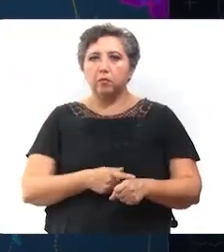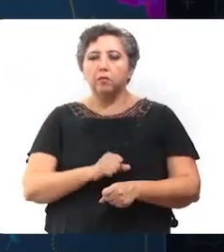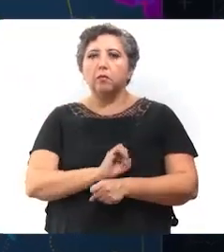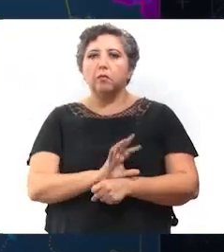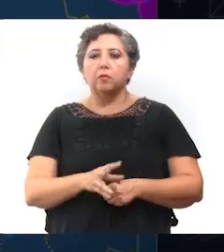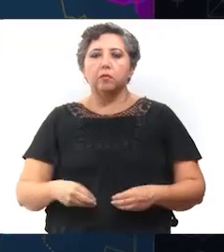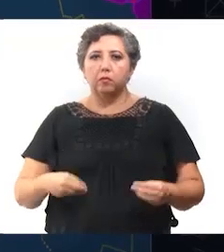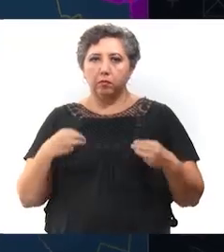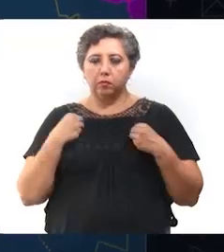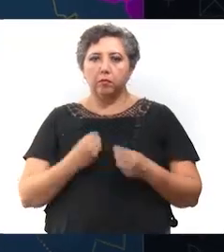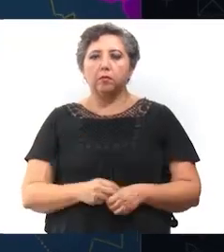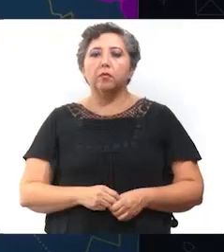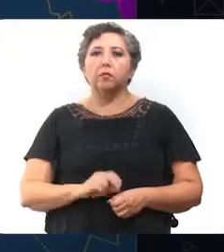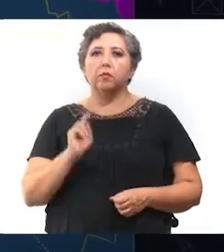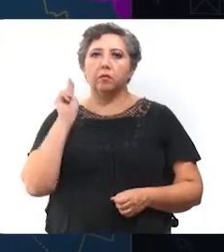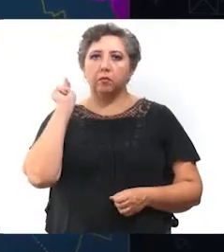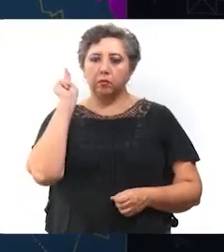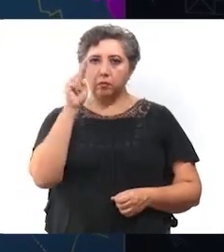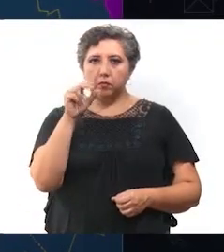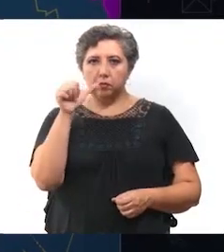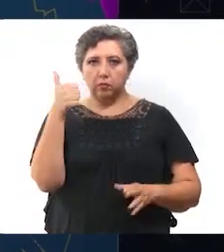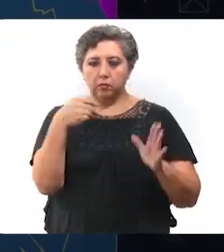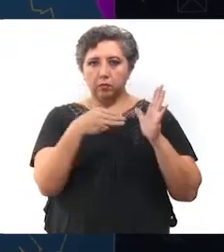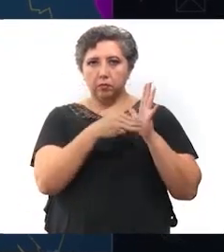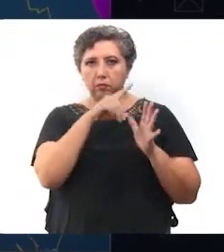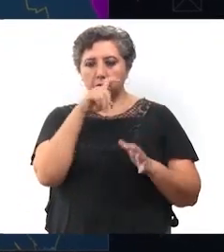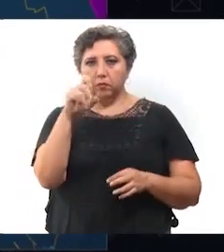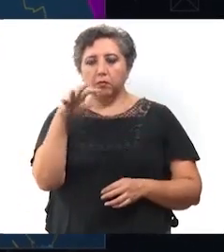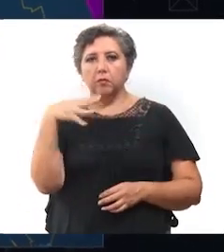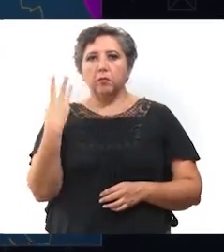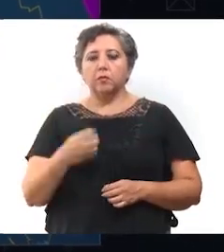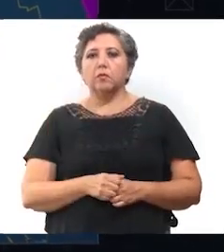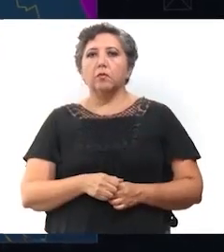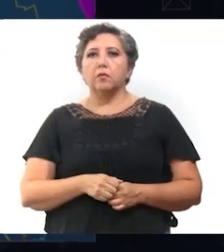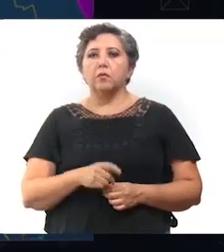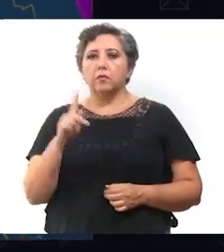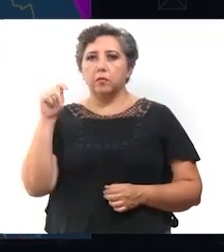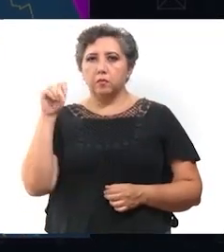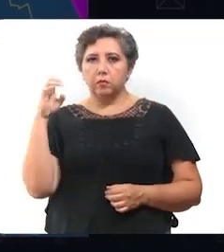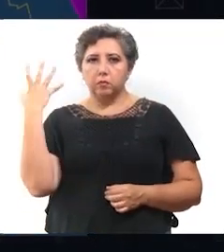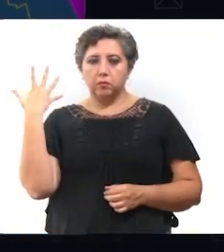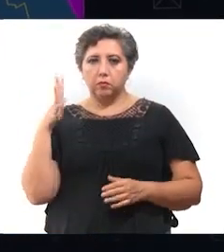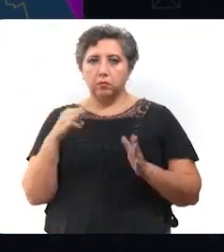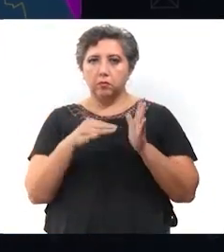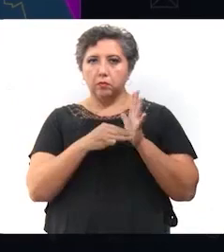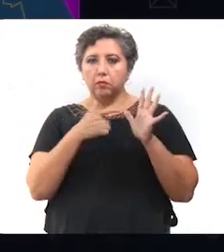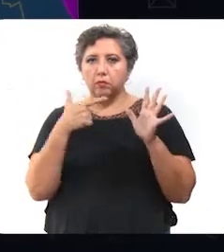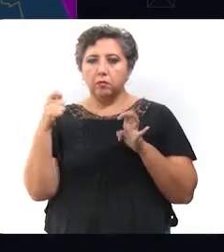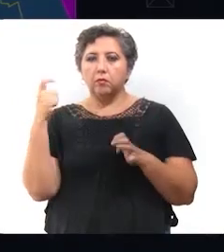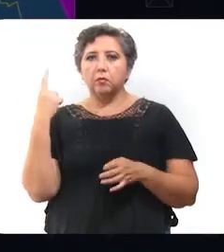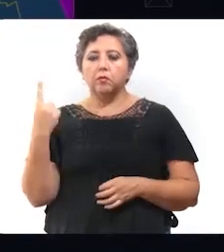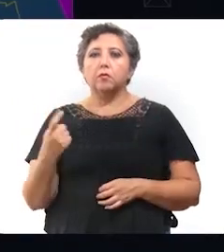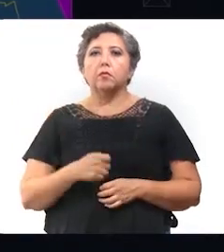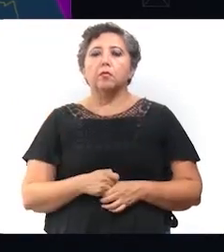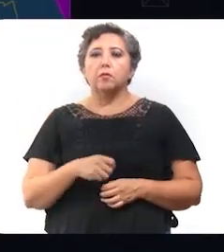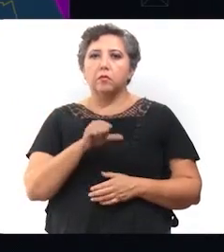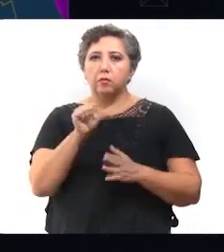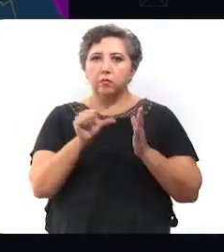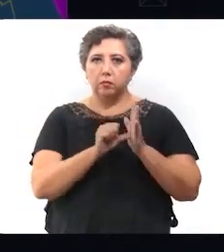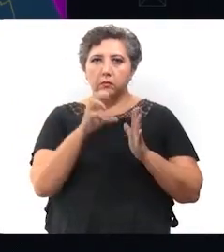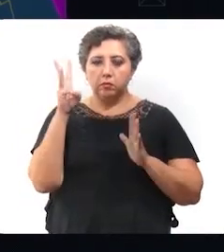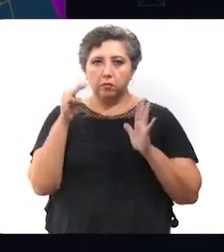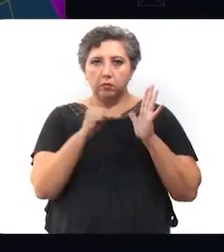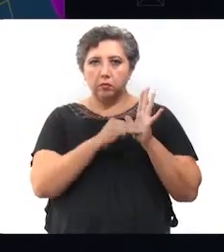de coronavirus que viven en la zona norte 11.114, en la zona oriente 10.701, en la zona